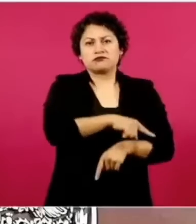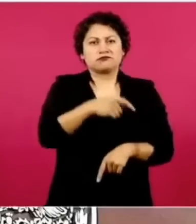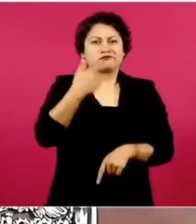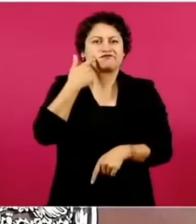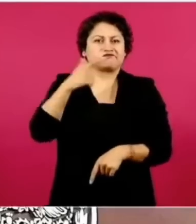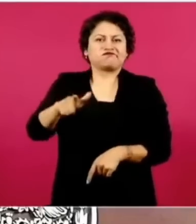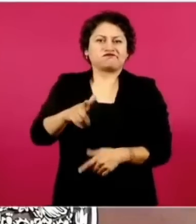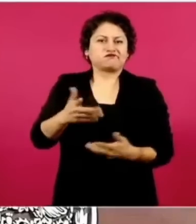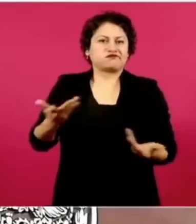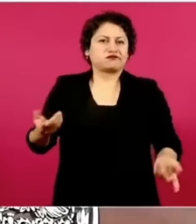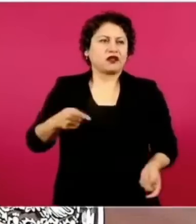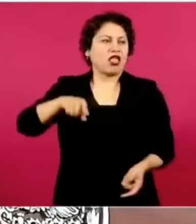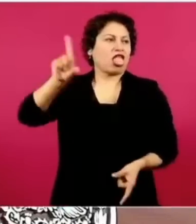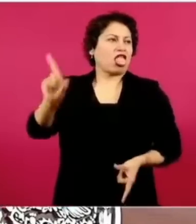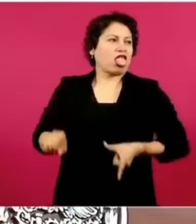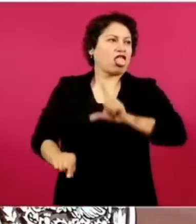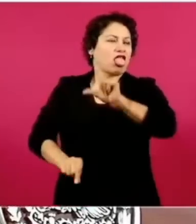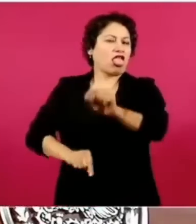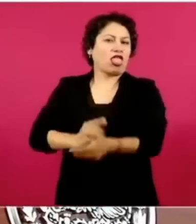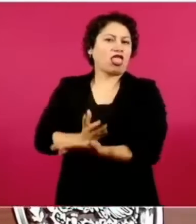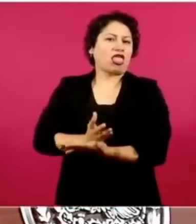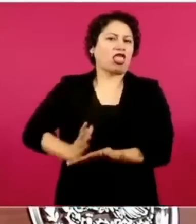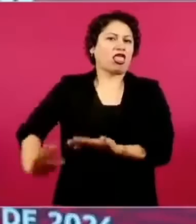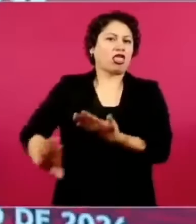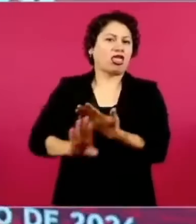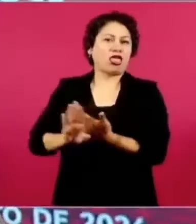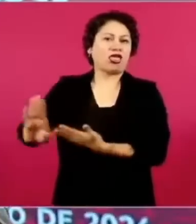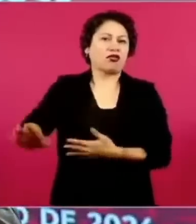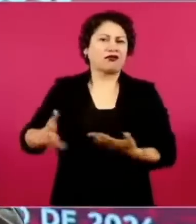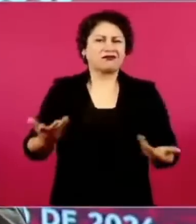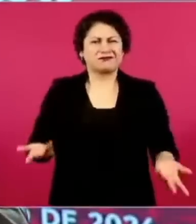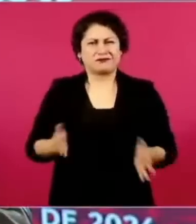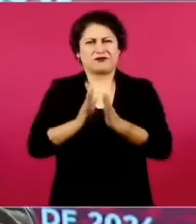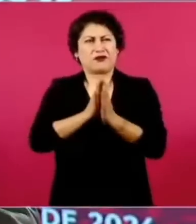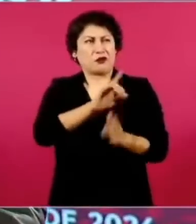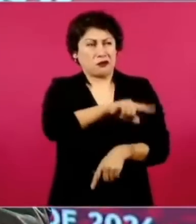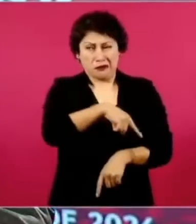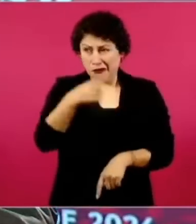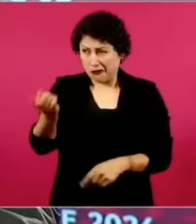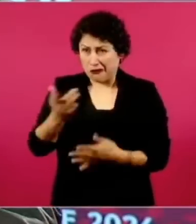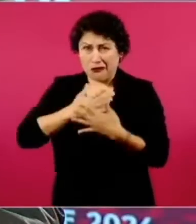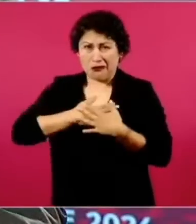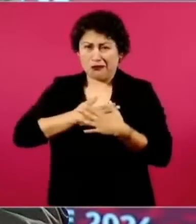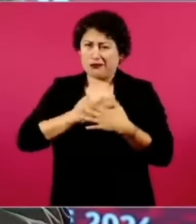Ya no hablemos de que le tengan amor al pueblo, no le tienen ni siquiera respeto al pueblo.